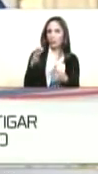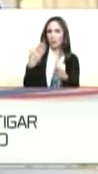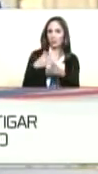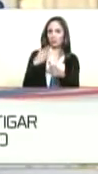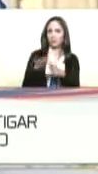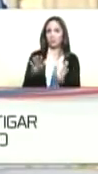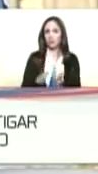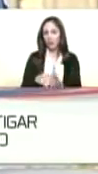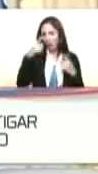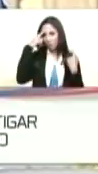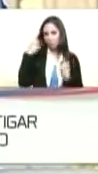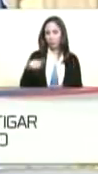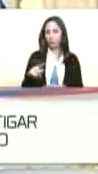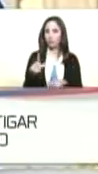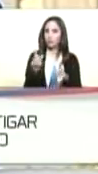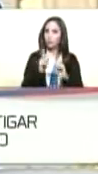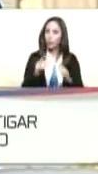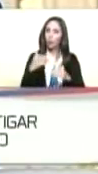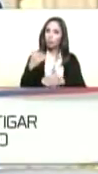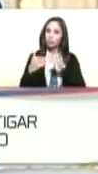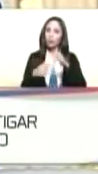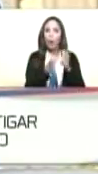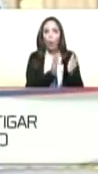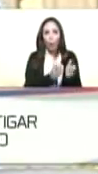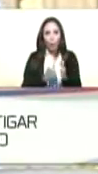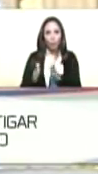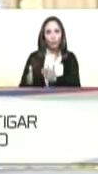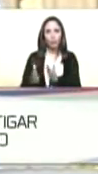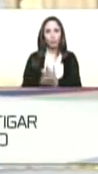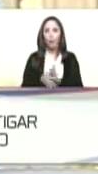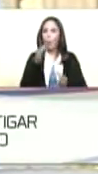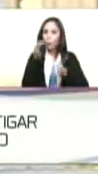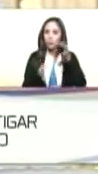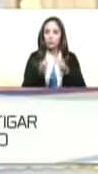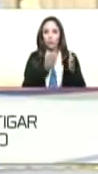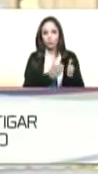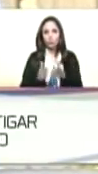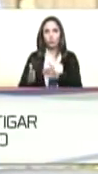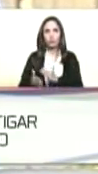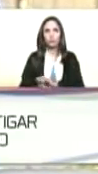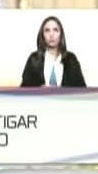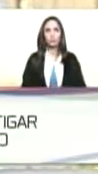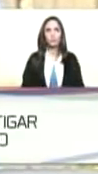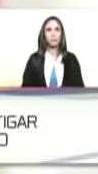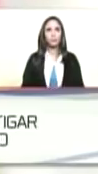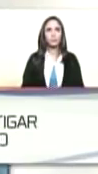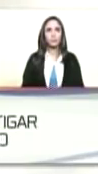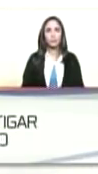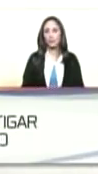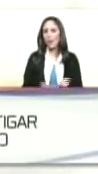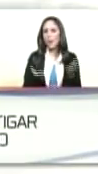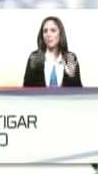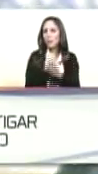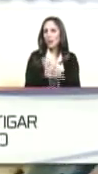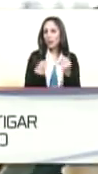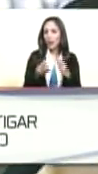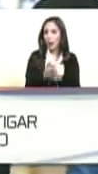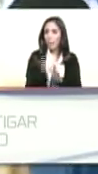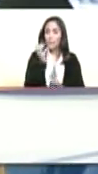constituyente, mira, estableciendo un nuevo ordenamiento jurídico. ¿Para qué? ¿Para enriquecer a los